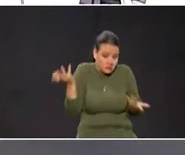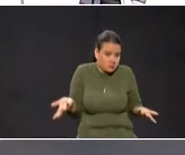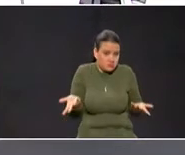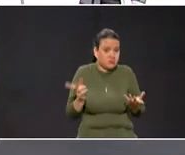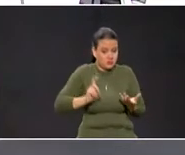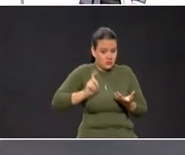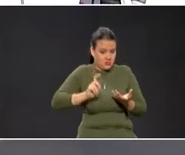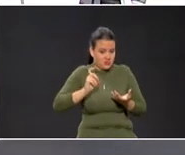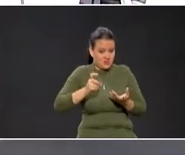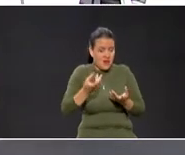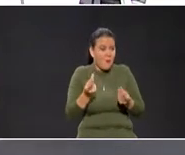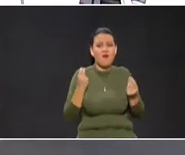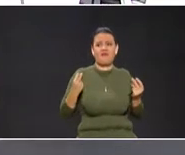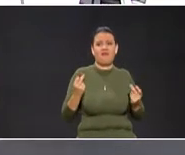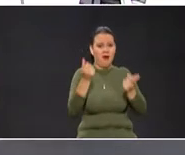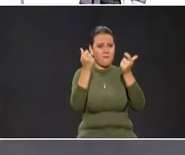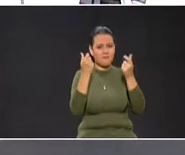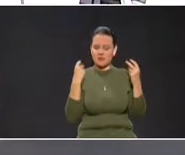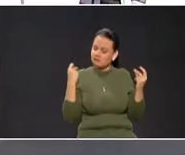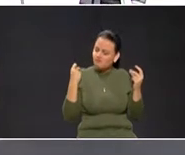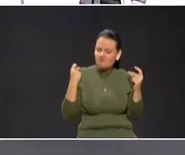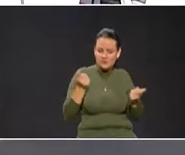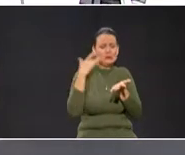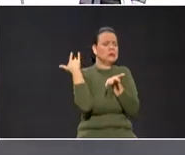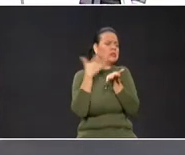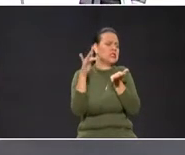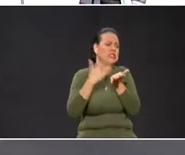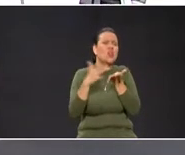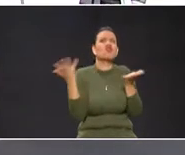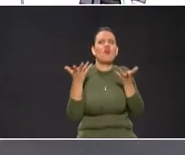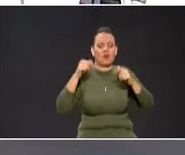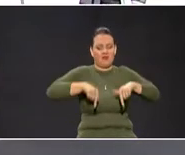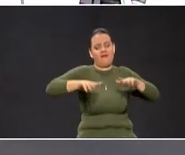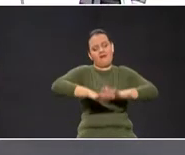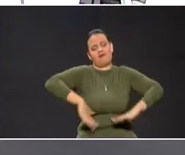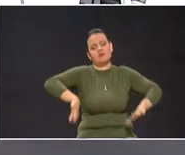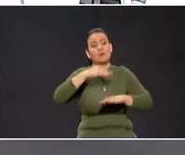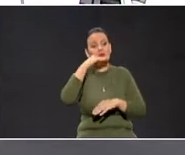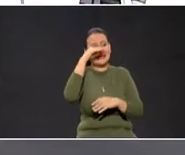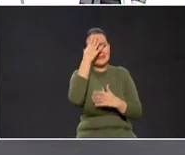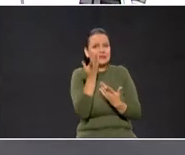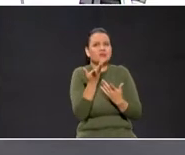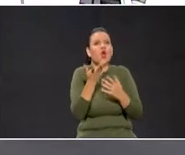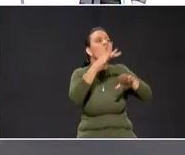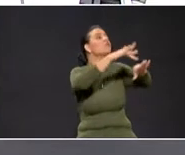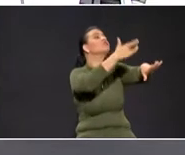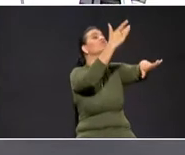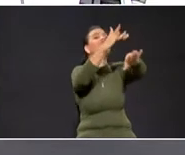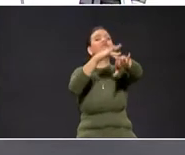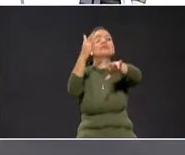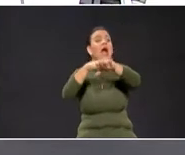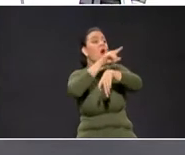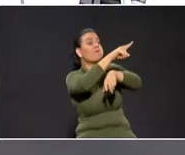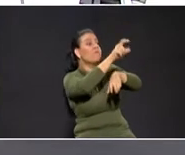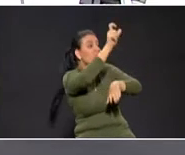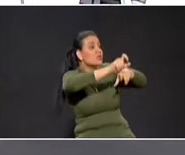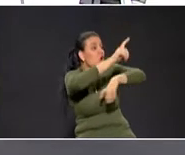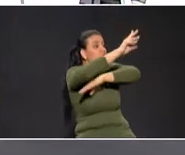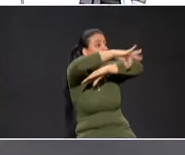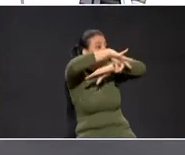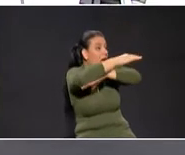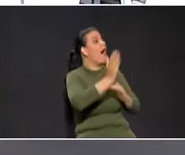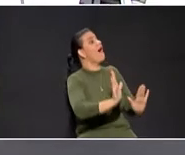ventanas porque necesitamos vivienda de manera urgente en la ciudad de medellín entonces cómo vamos a estimular más estimular los constructores vamos a estimular